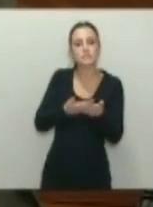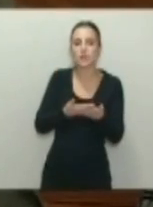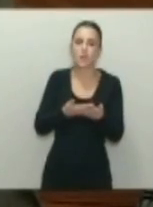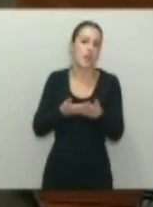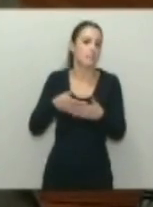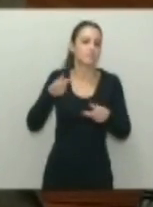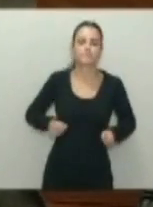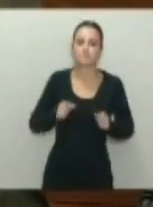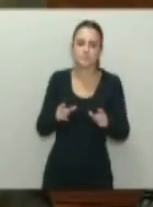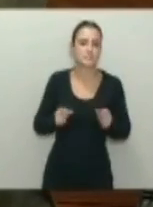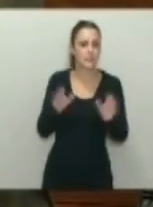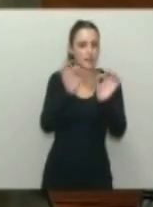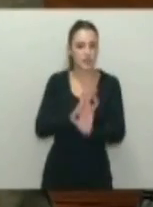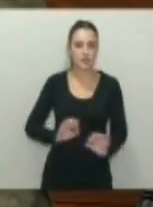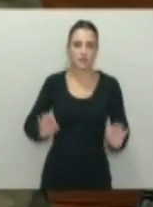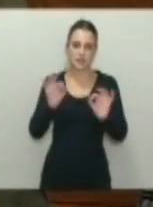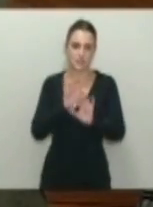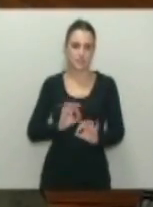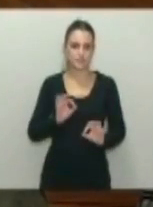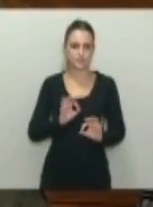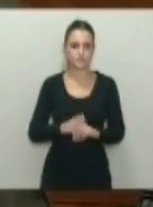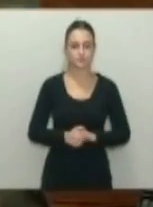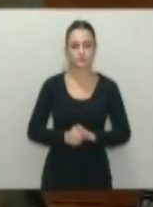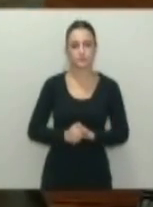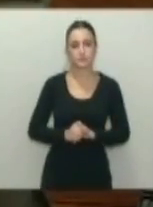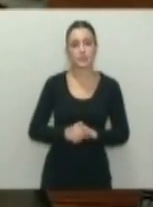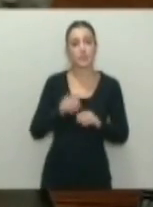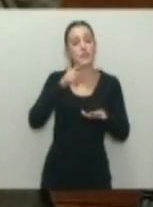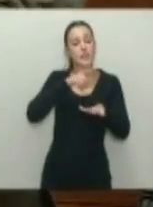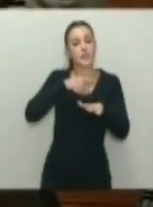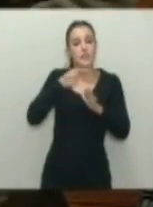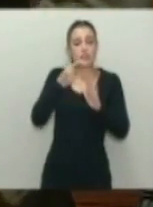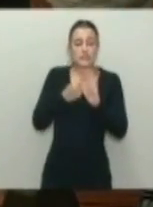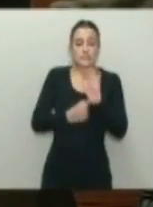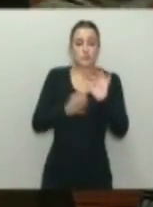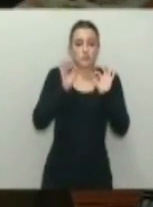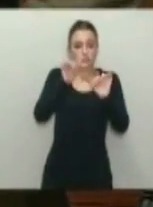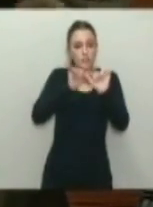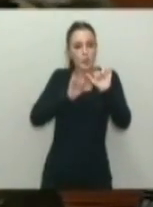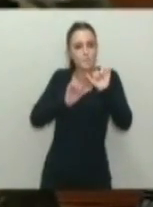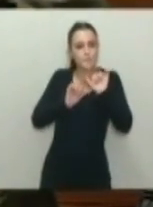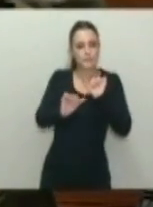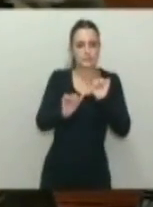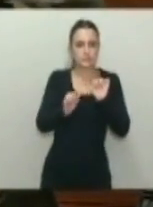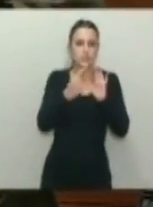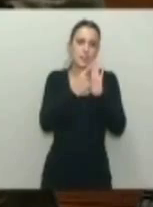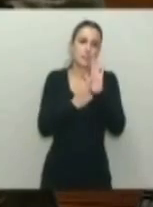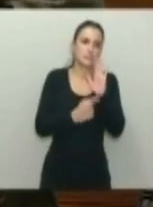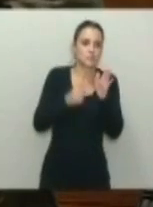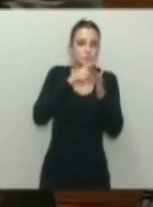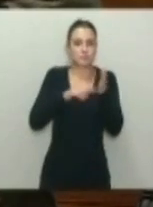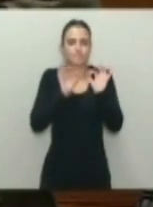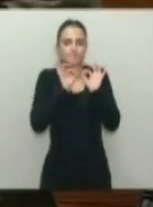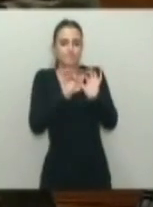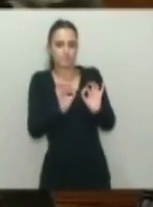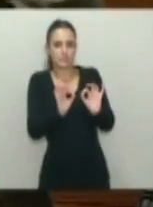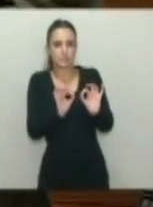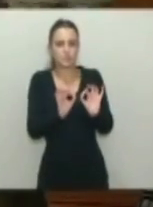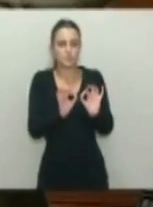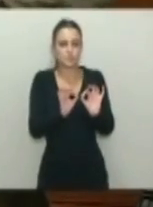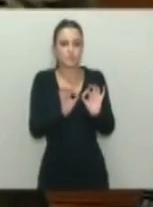Absolutamente nada. Y entonces, a partir de estos datos particulares, hemos